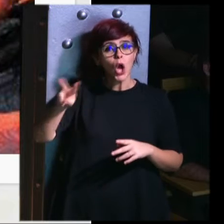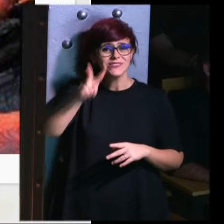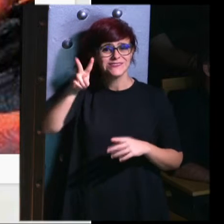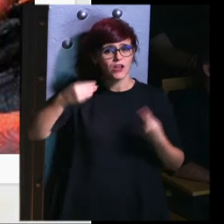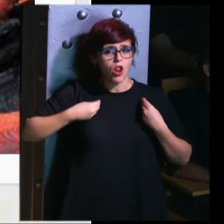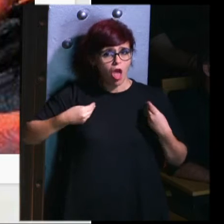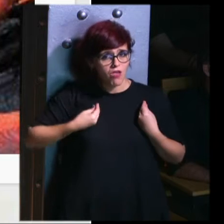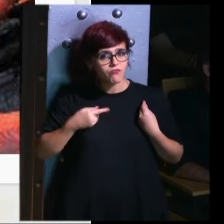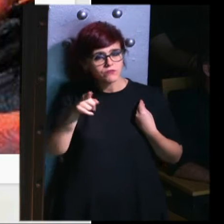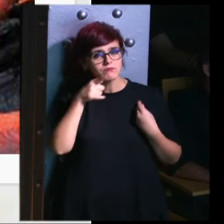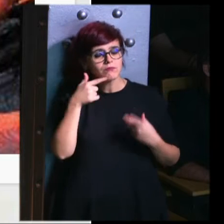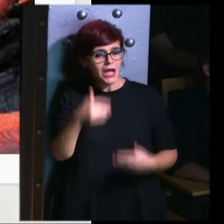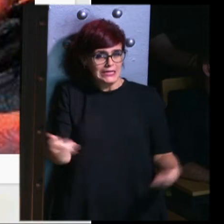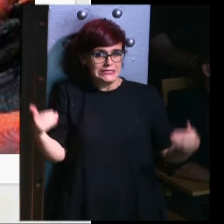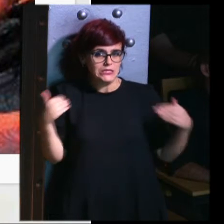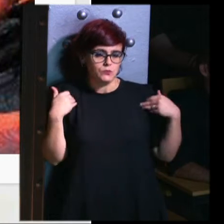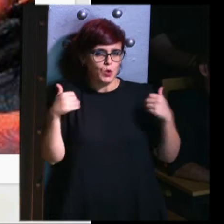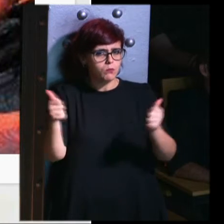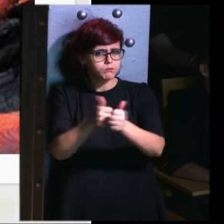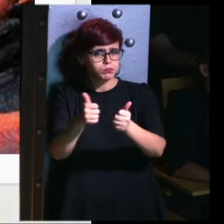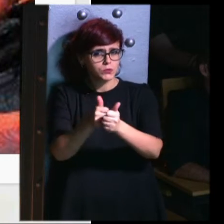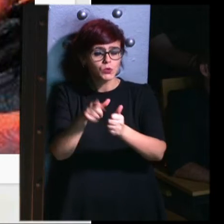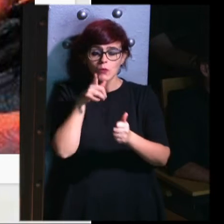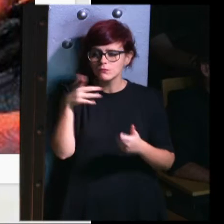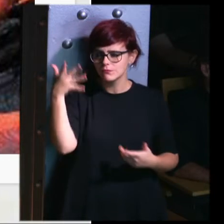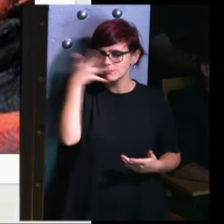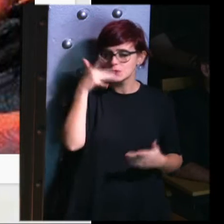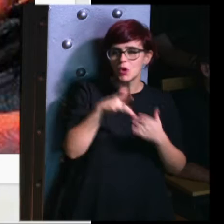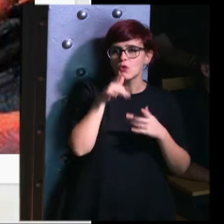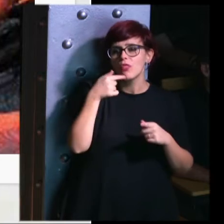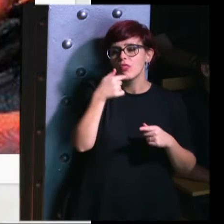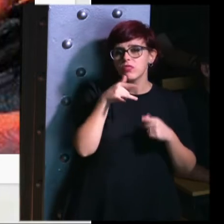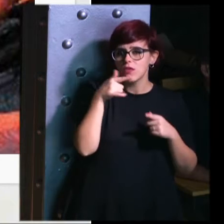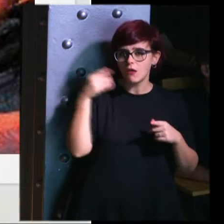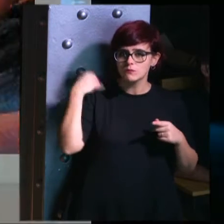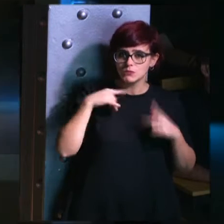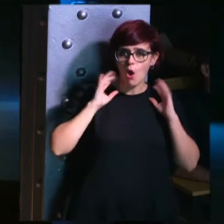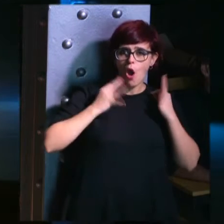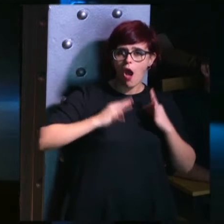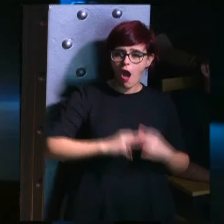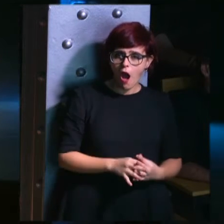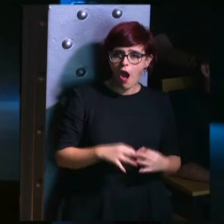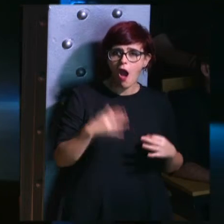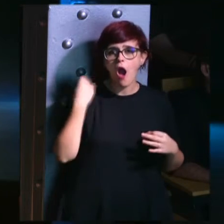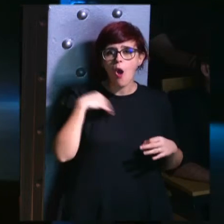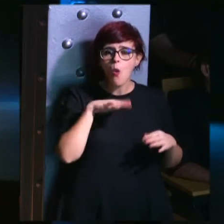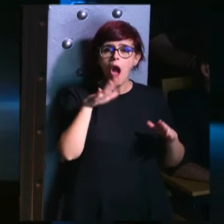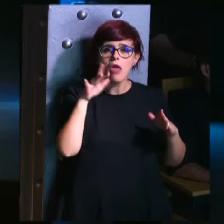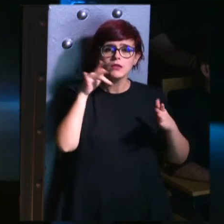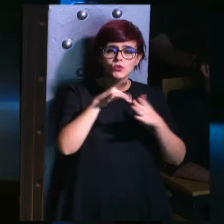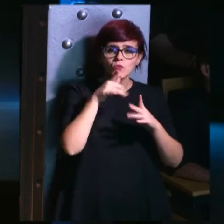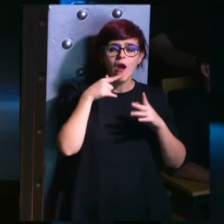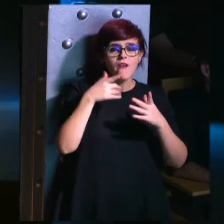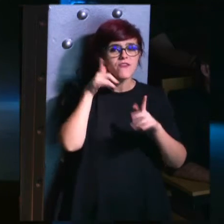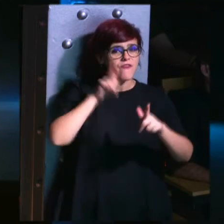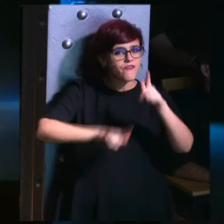o redes sociales de realidad virtual. Y decía, bueno, yo iré a Hawái, compartiré mi viaje en 360 grados. Y